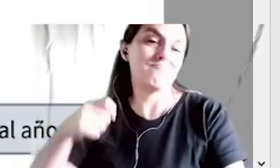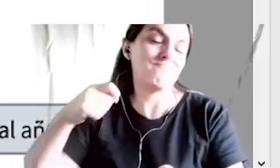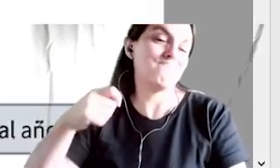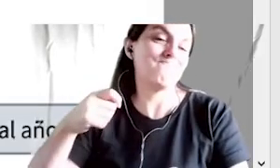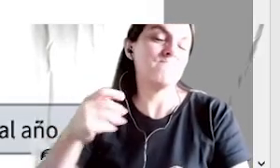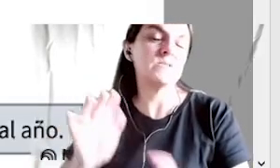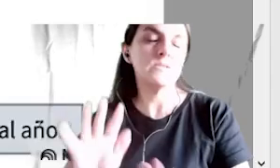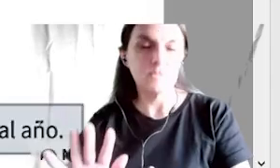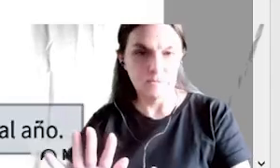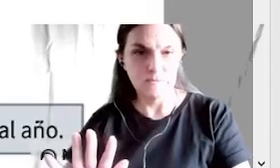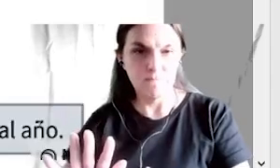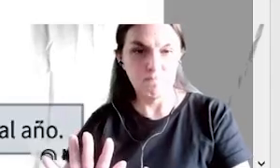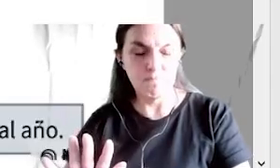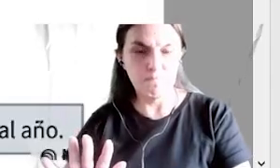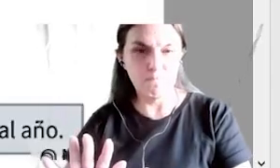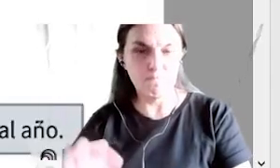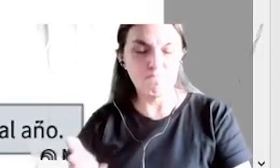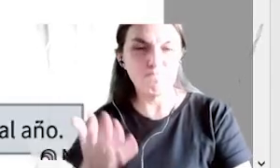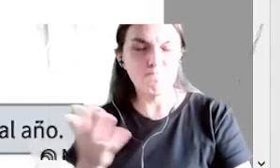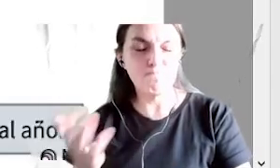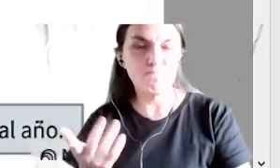a